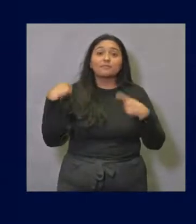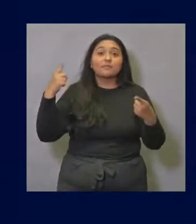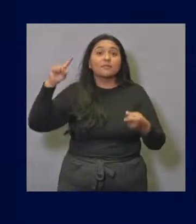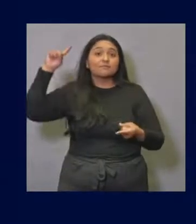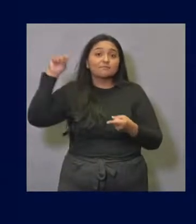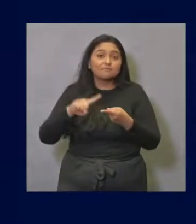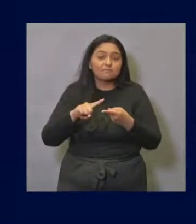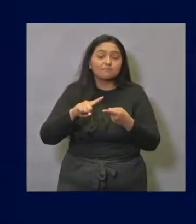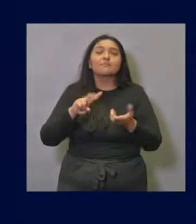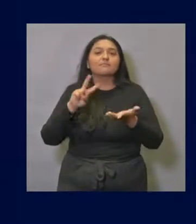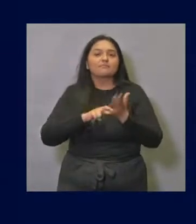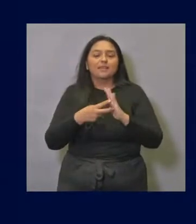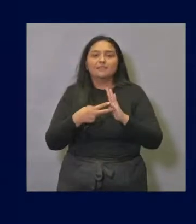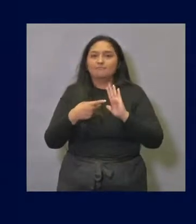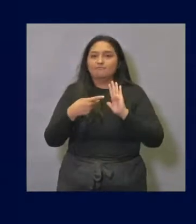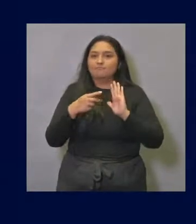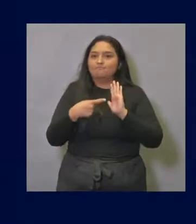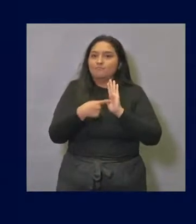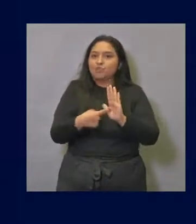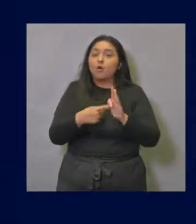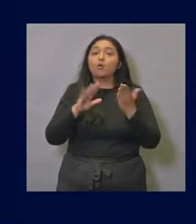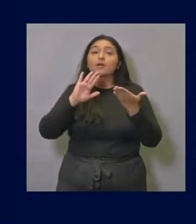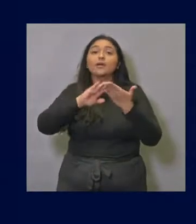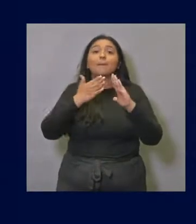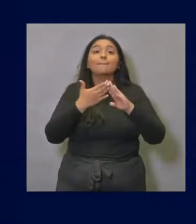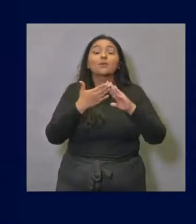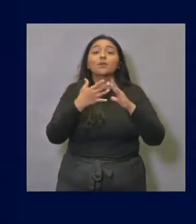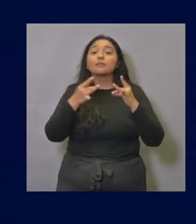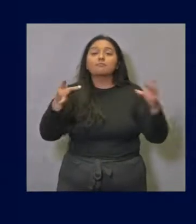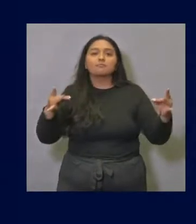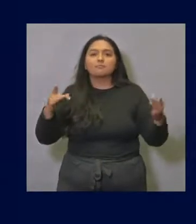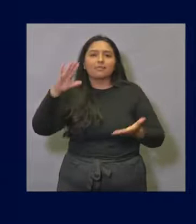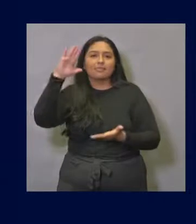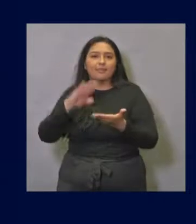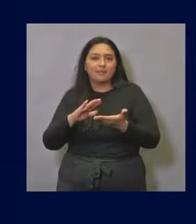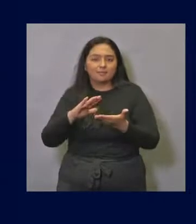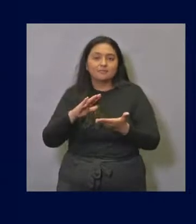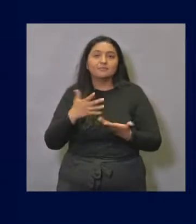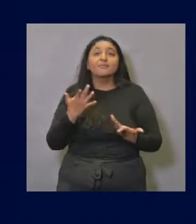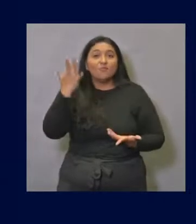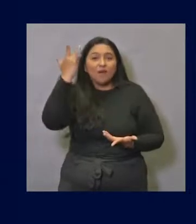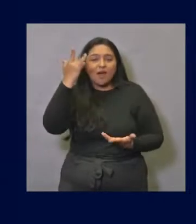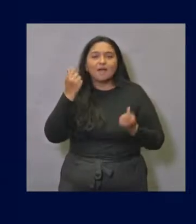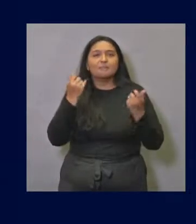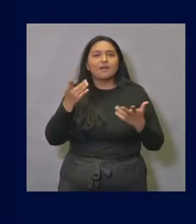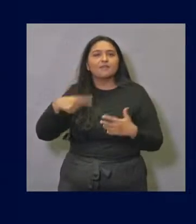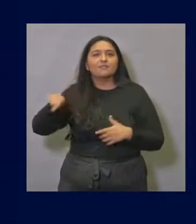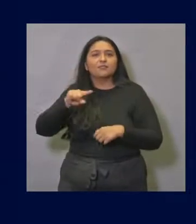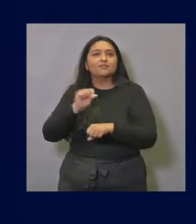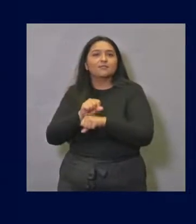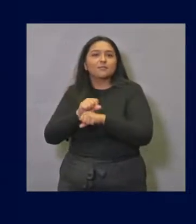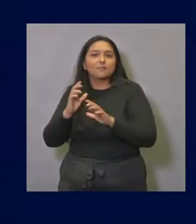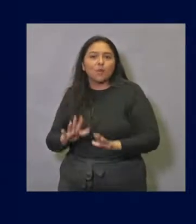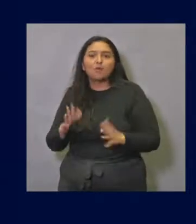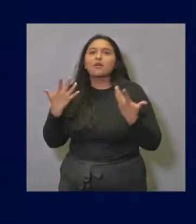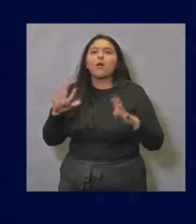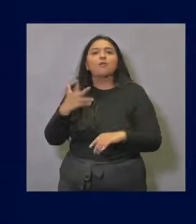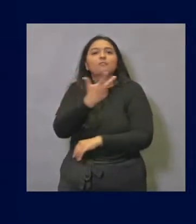menor transmisión comunitaria, igual que el aumento en el número de trabajadores en muchos de estos sitios que se han